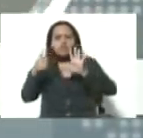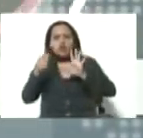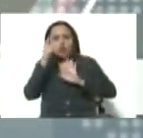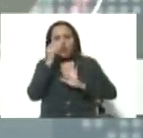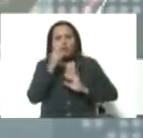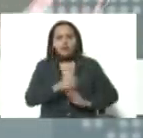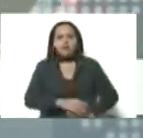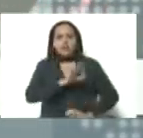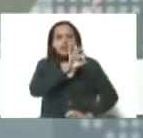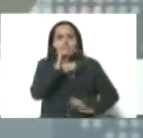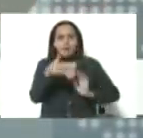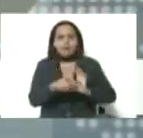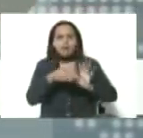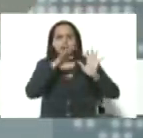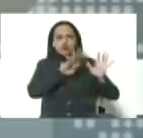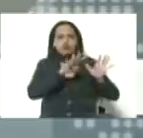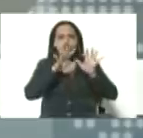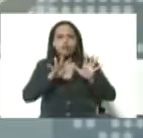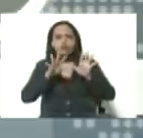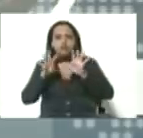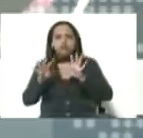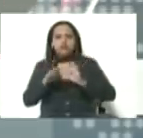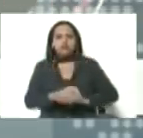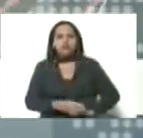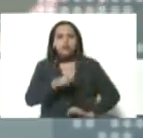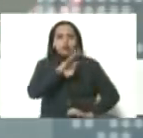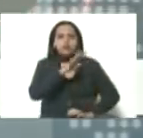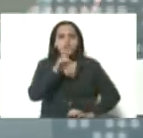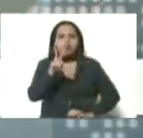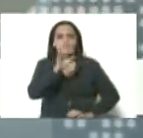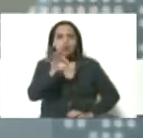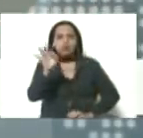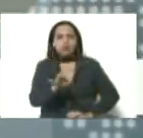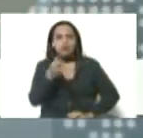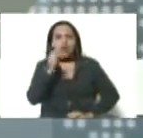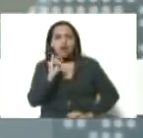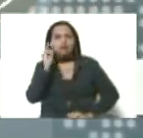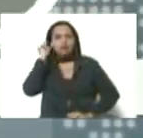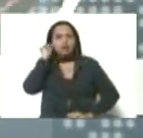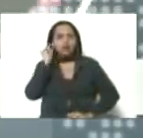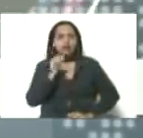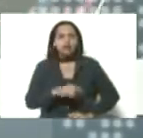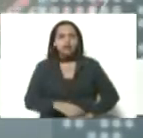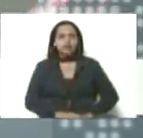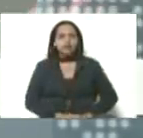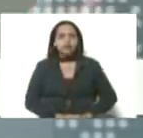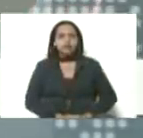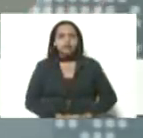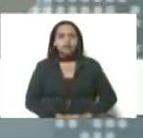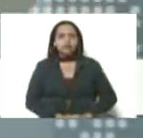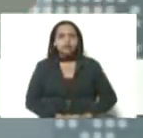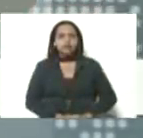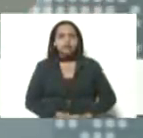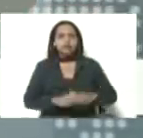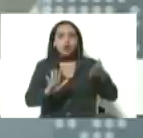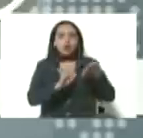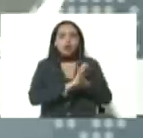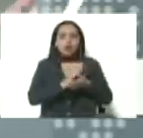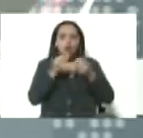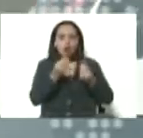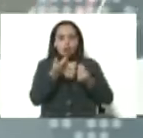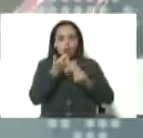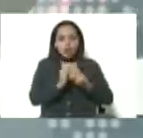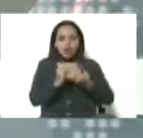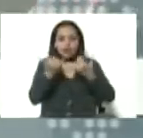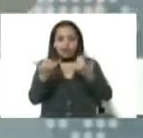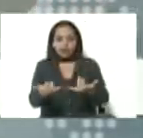32 por cierto mujer en cuanto a la condición actual de